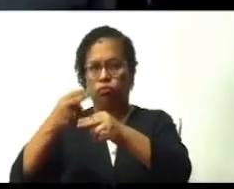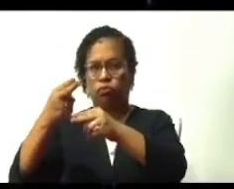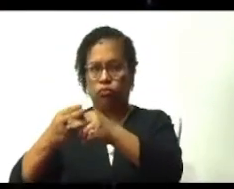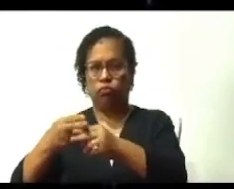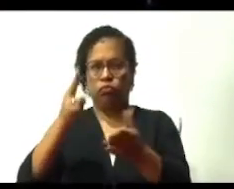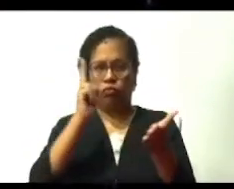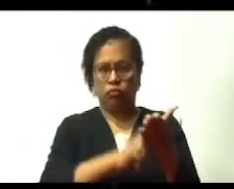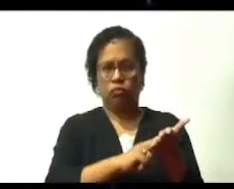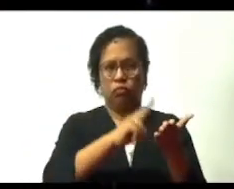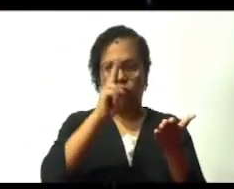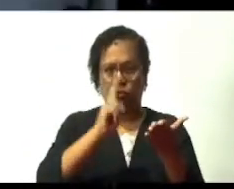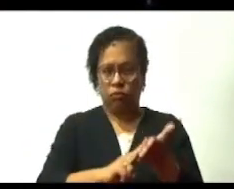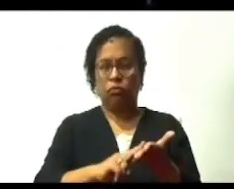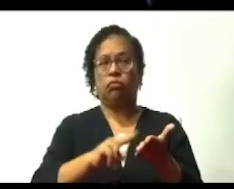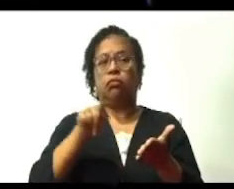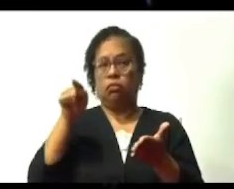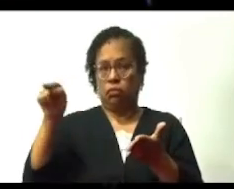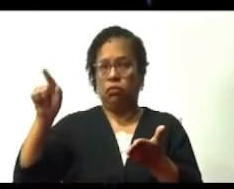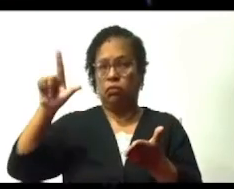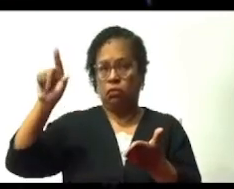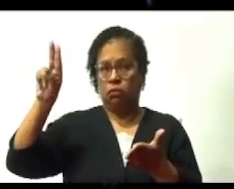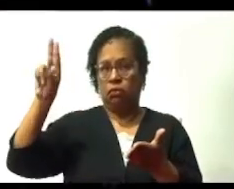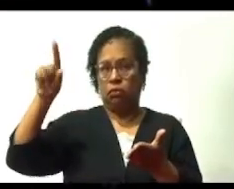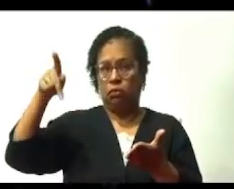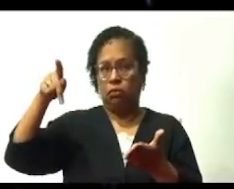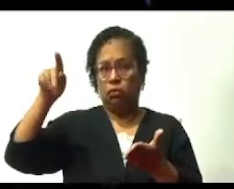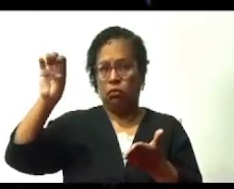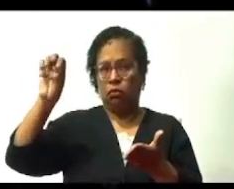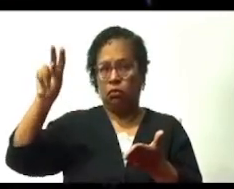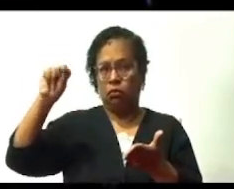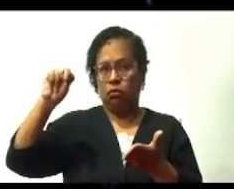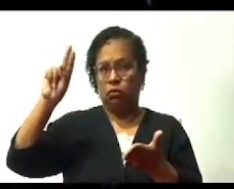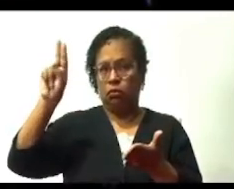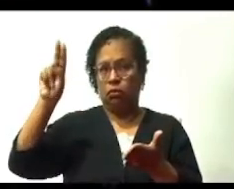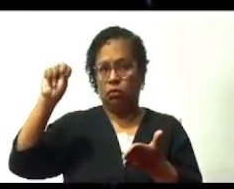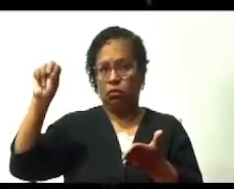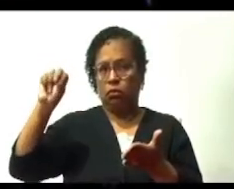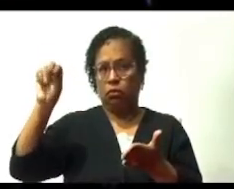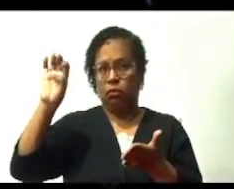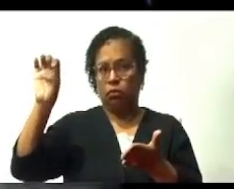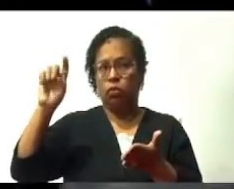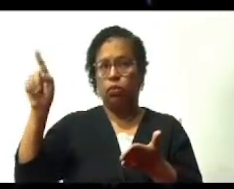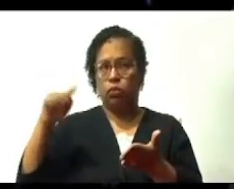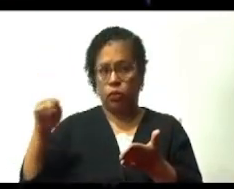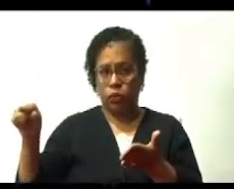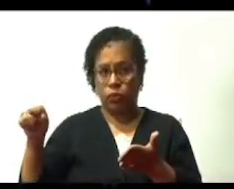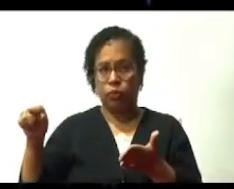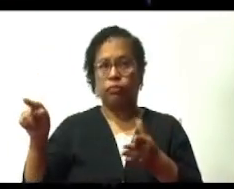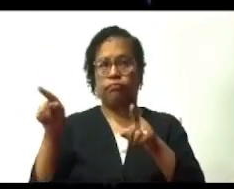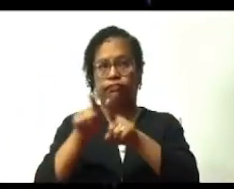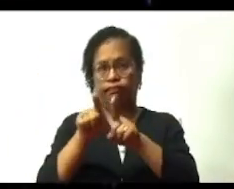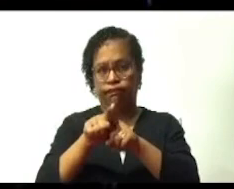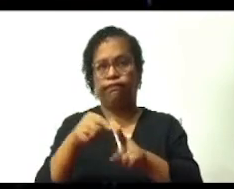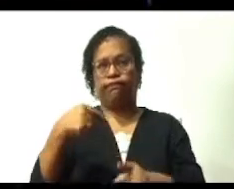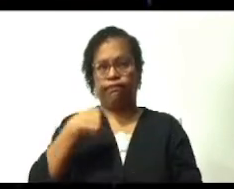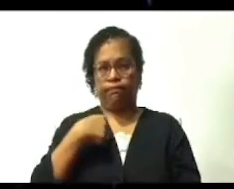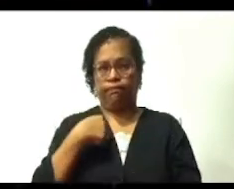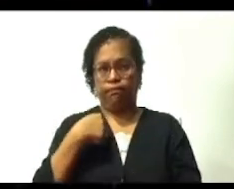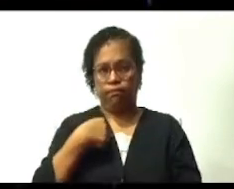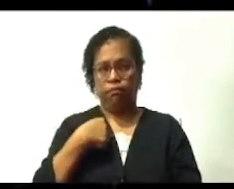Núñez como de quien le habla, de que pasamos a formar parte de un bloque